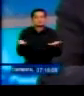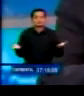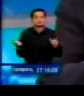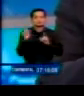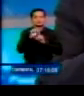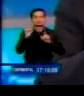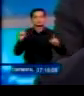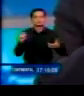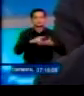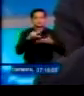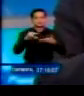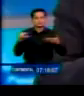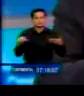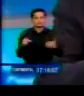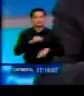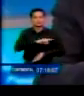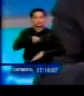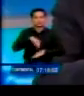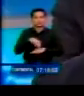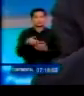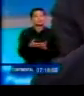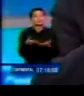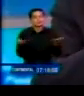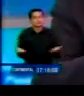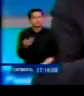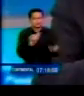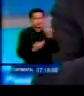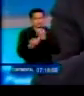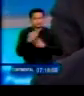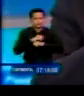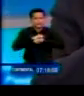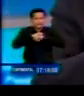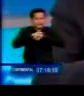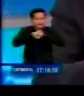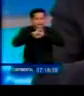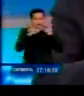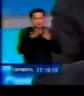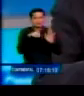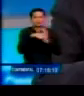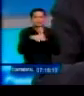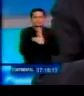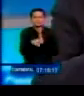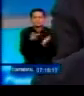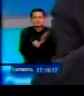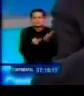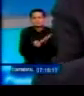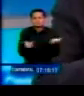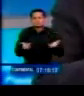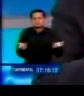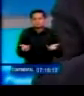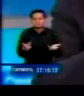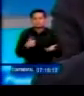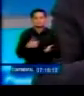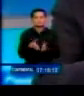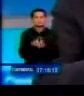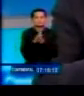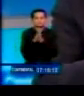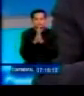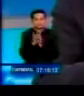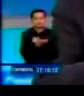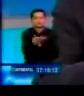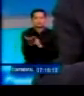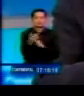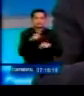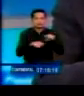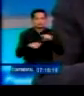nacional, para que nos indique cuál es la situación de la banca. Y un pedido a ustedes,